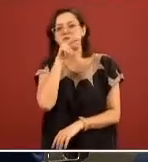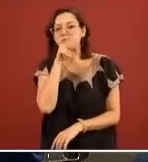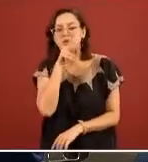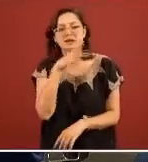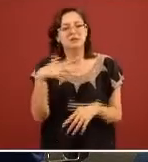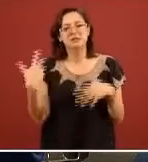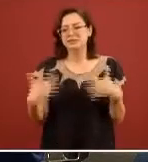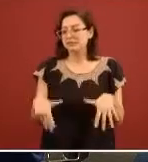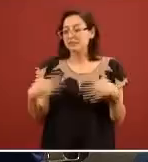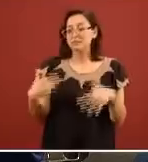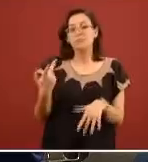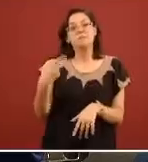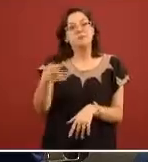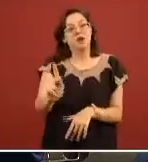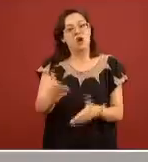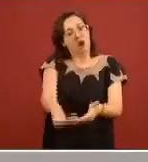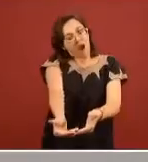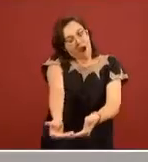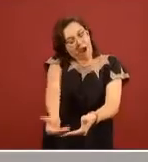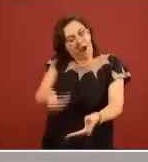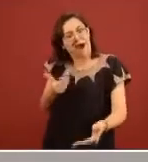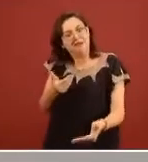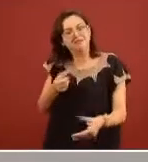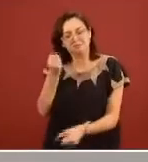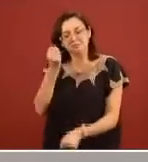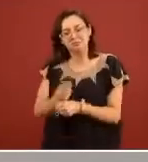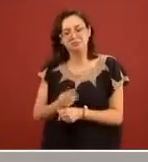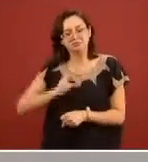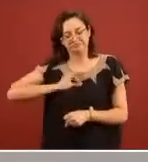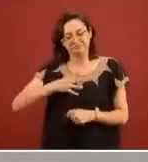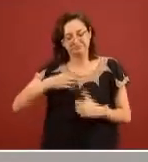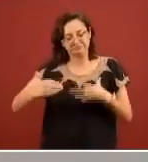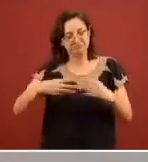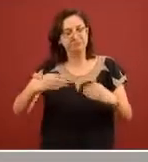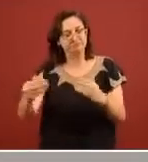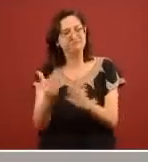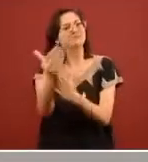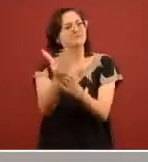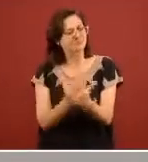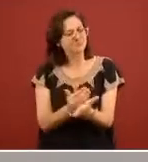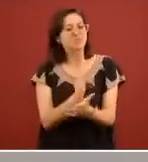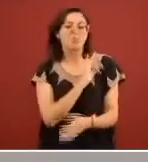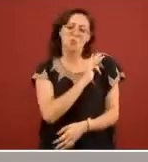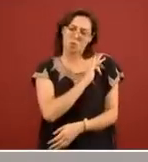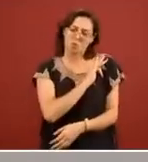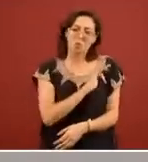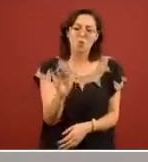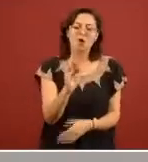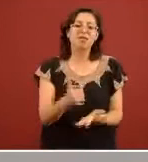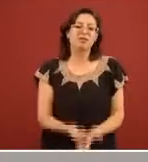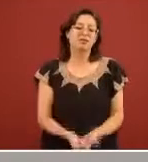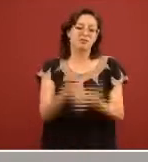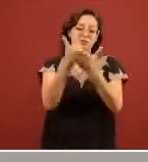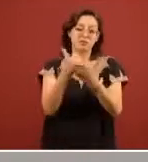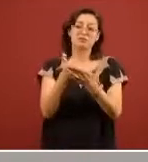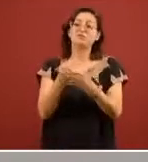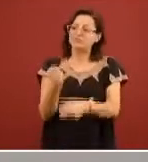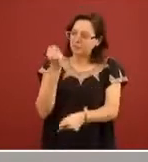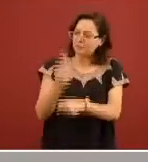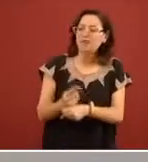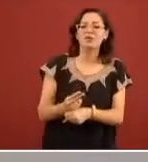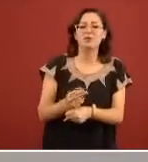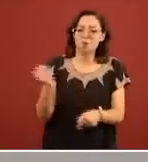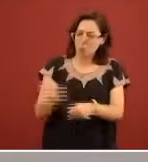manera que podemos ayudar es disminuyendo el contagio, disminuyendo la transmisión. Todavía estamos a